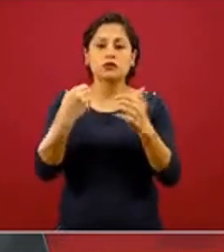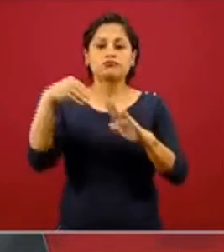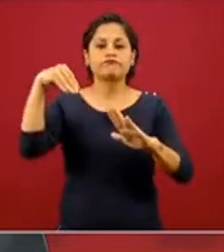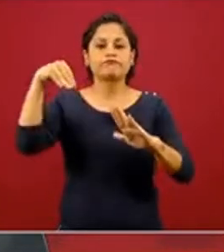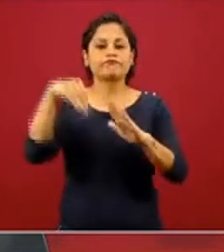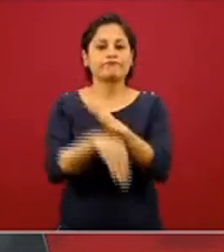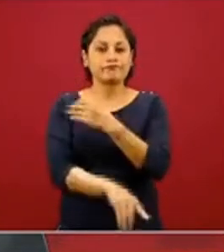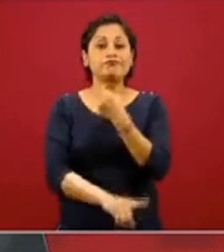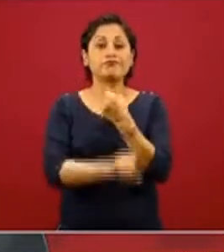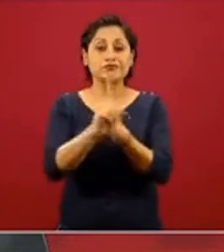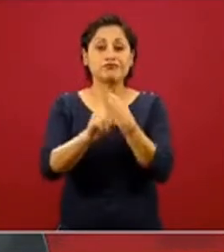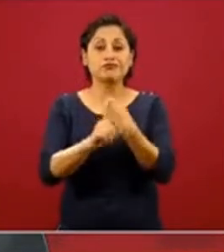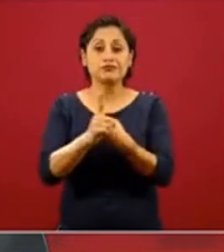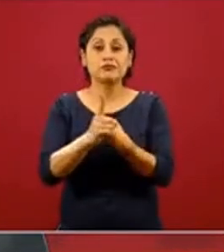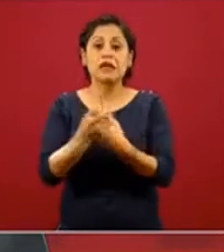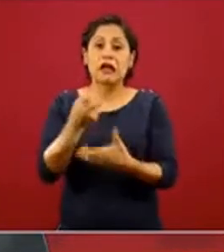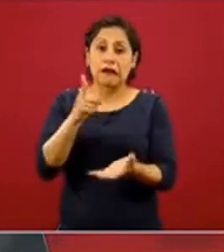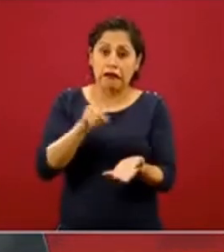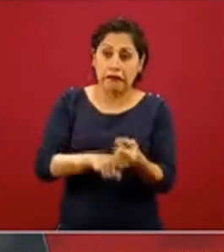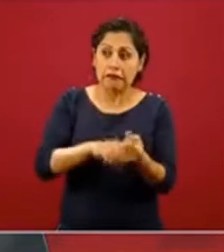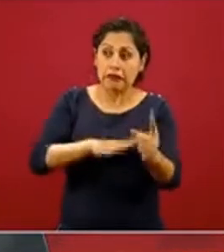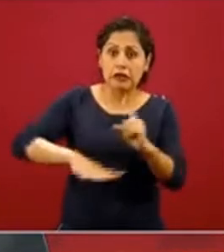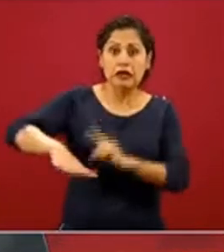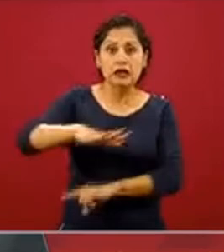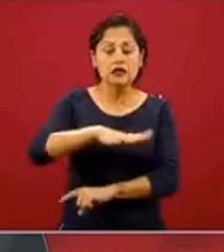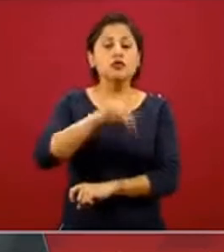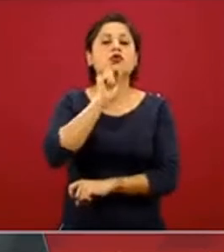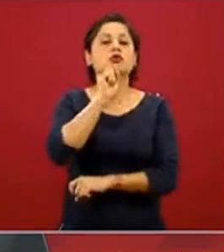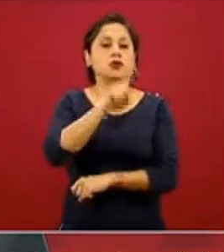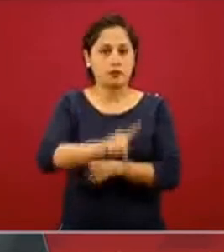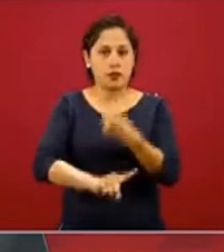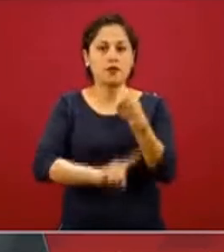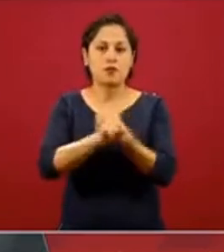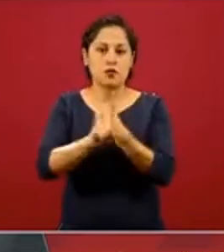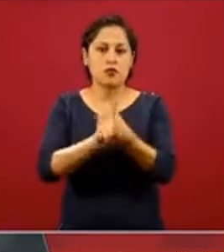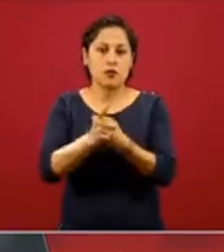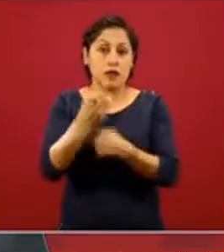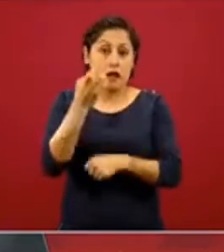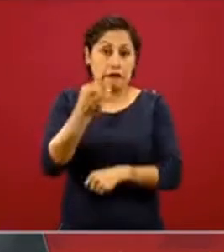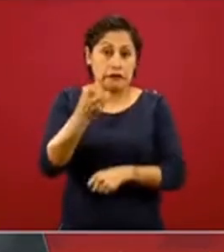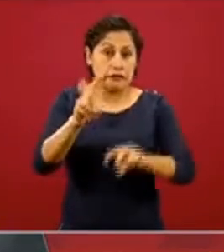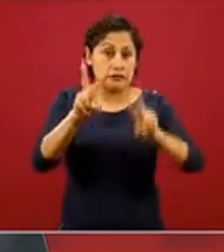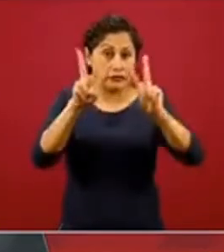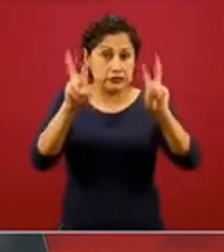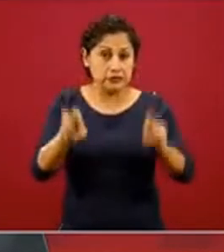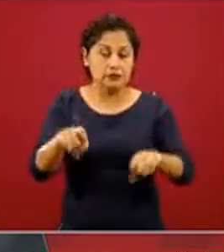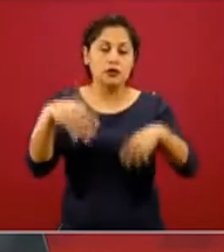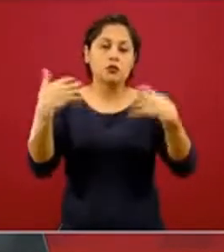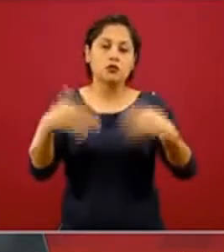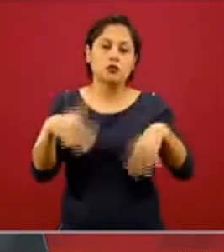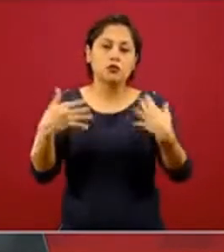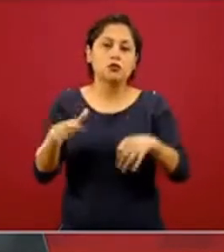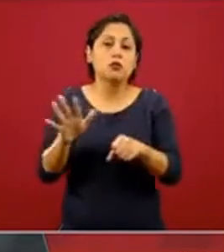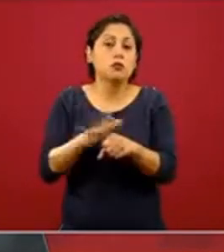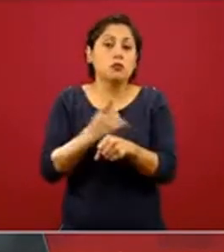social. Y esto es muy preocupante, porque además la posibilidad de recuperarse rápido